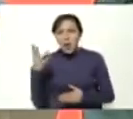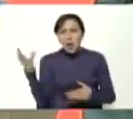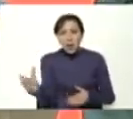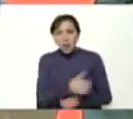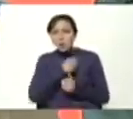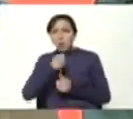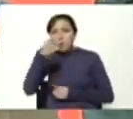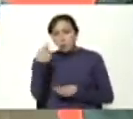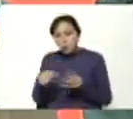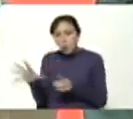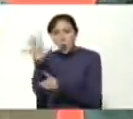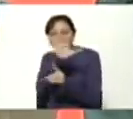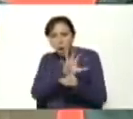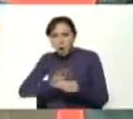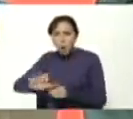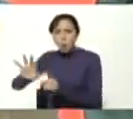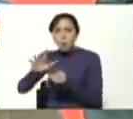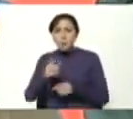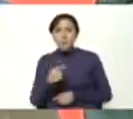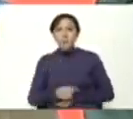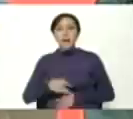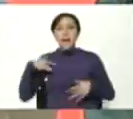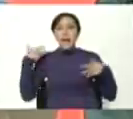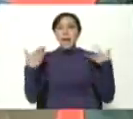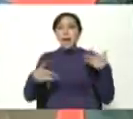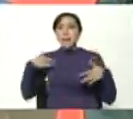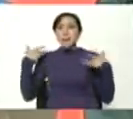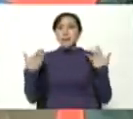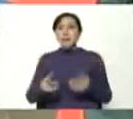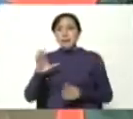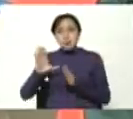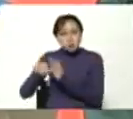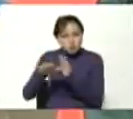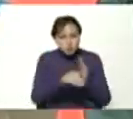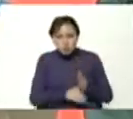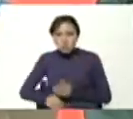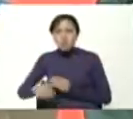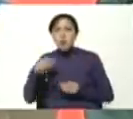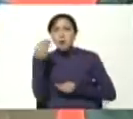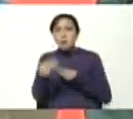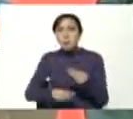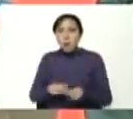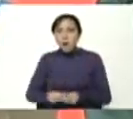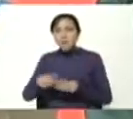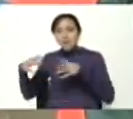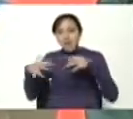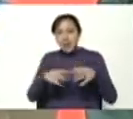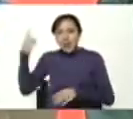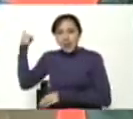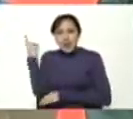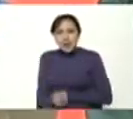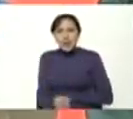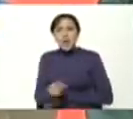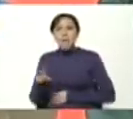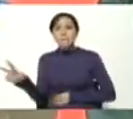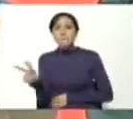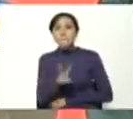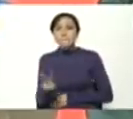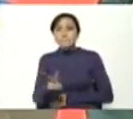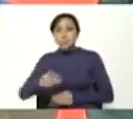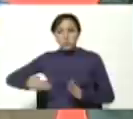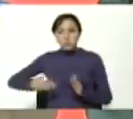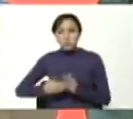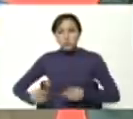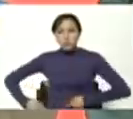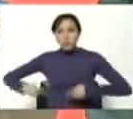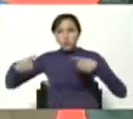extorsión, entre otras actividades delictivas, que le han declarado la guerra al Estado venezolano,